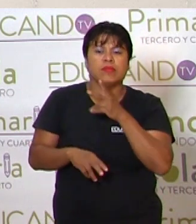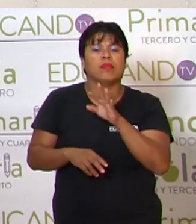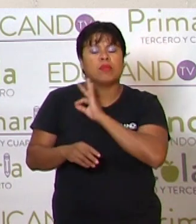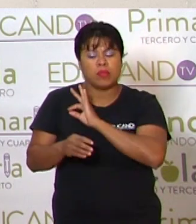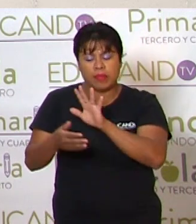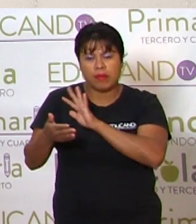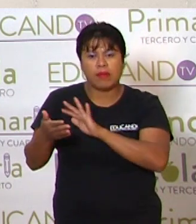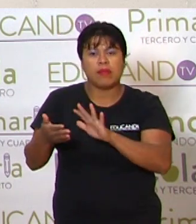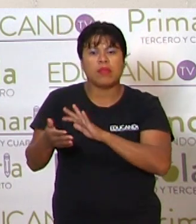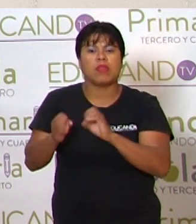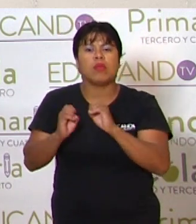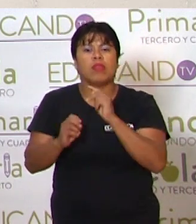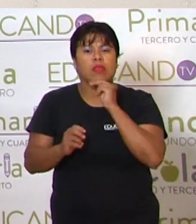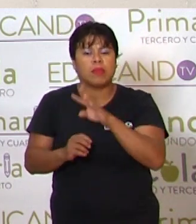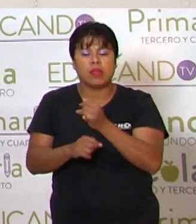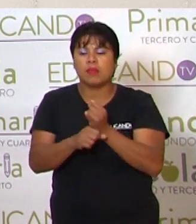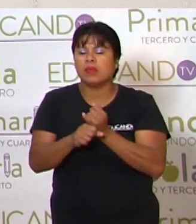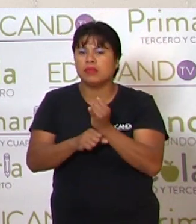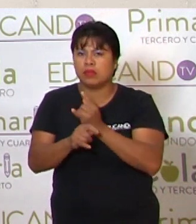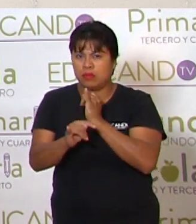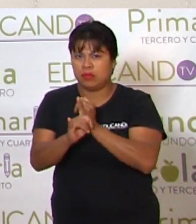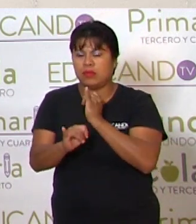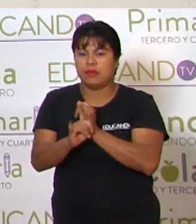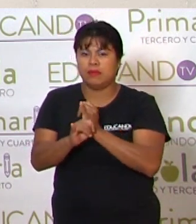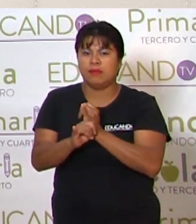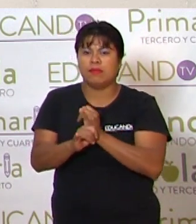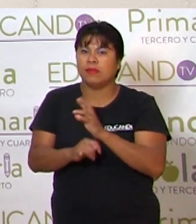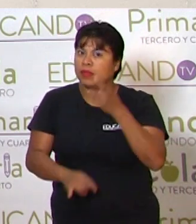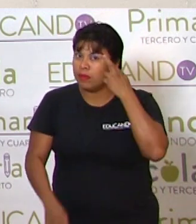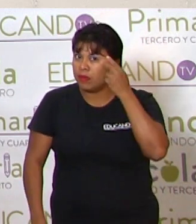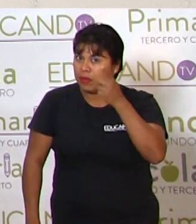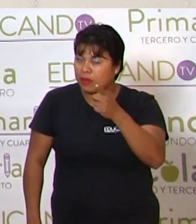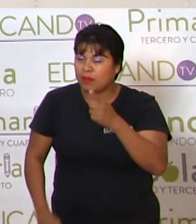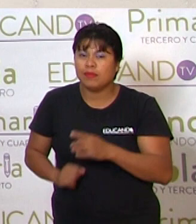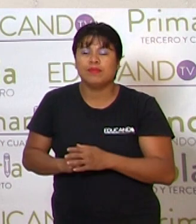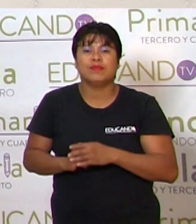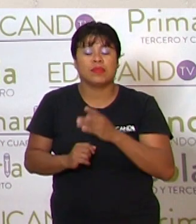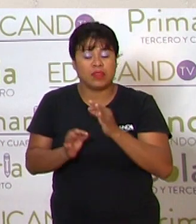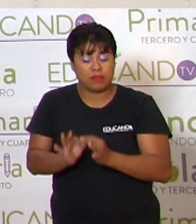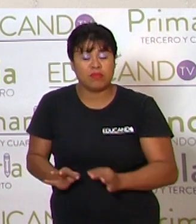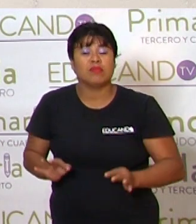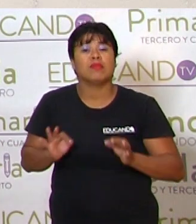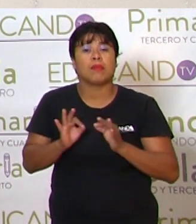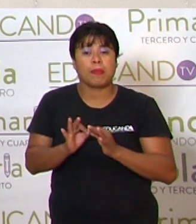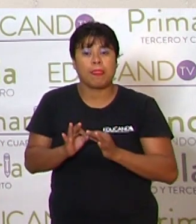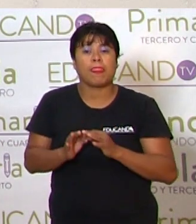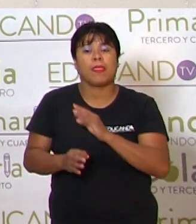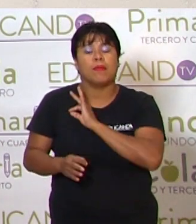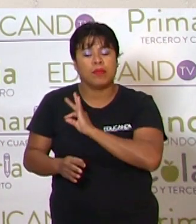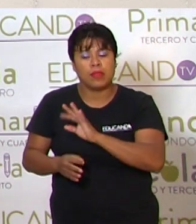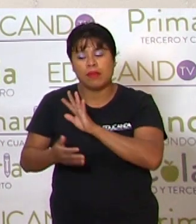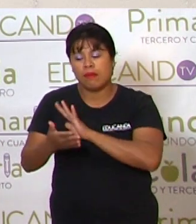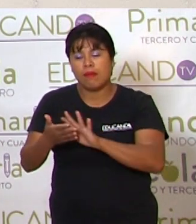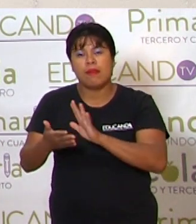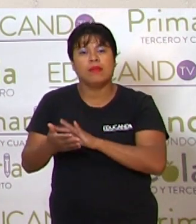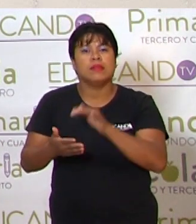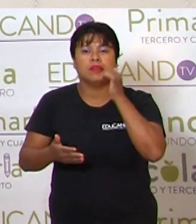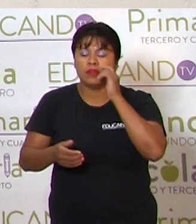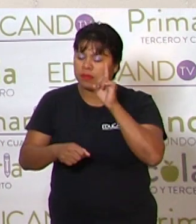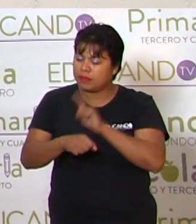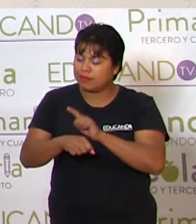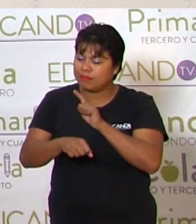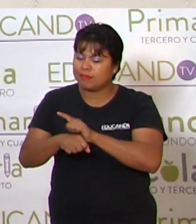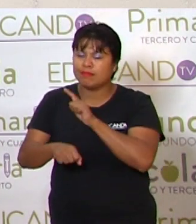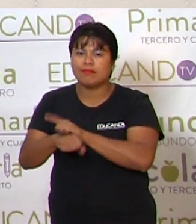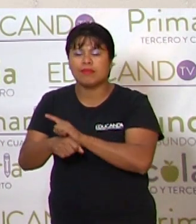mamá, leyendo o también investigando en internet. Te recuerdo, es muy importante poder leer todos